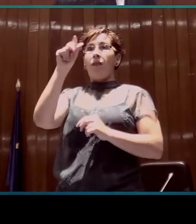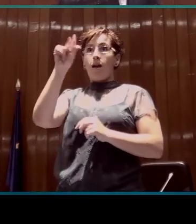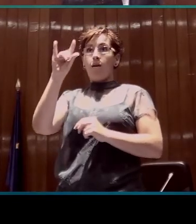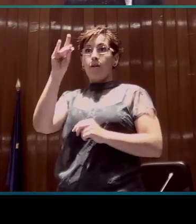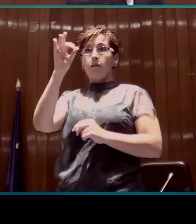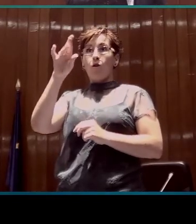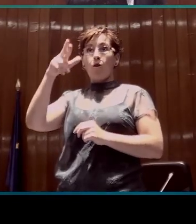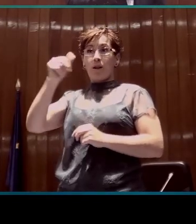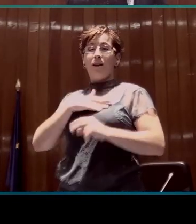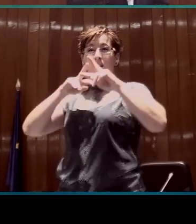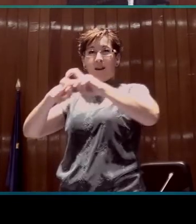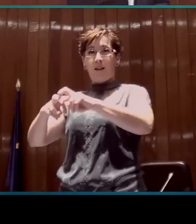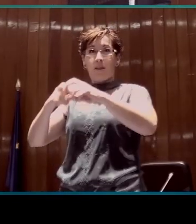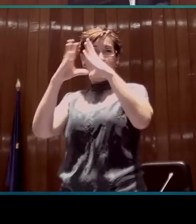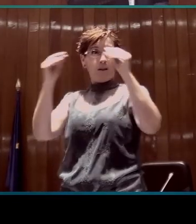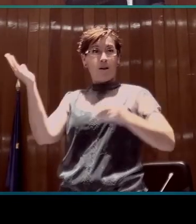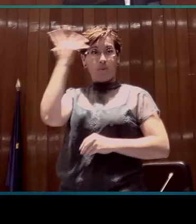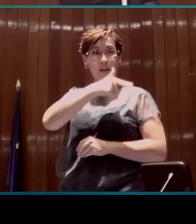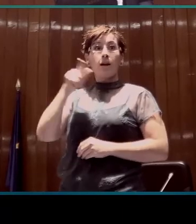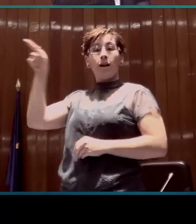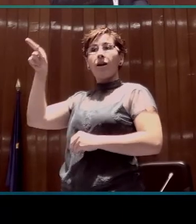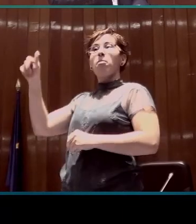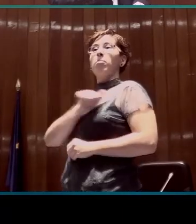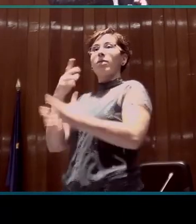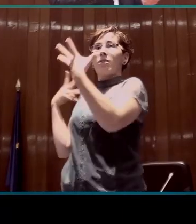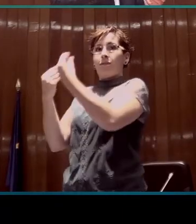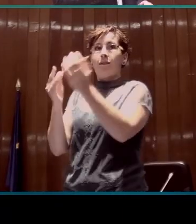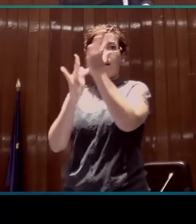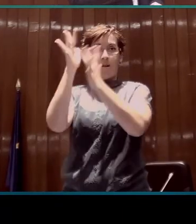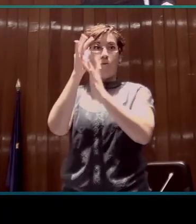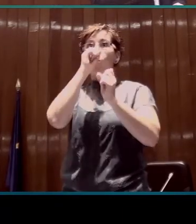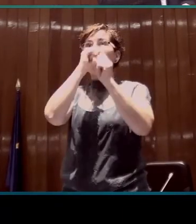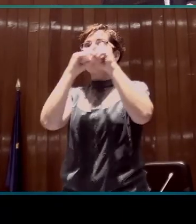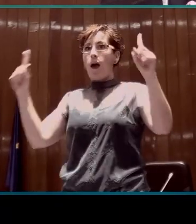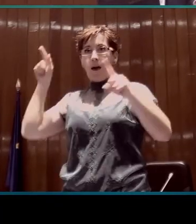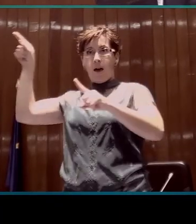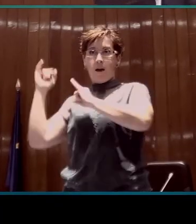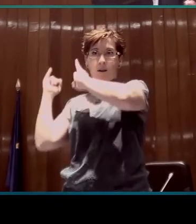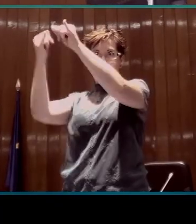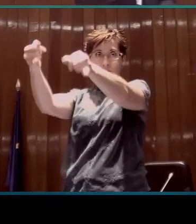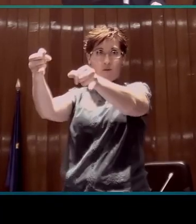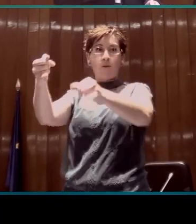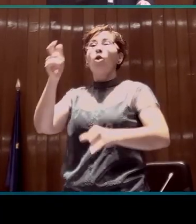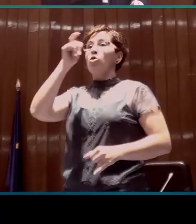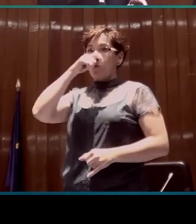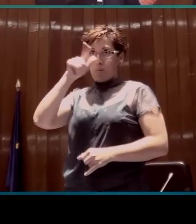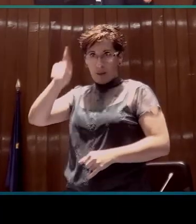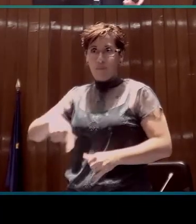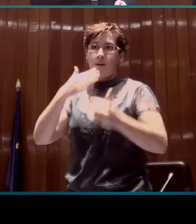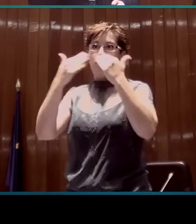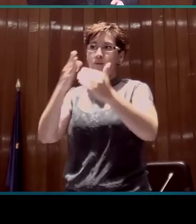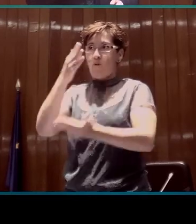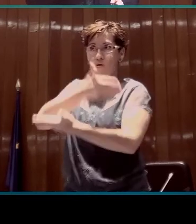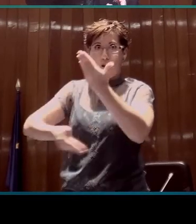signos americana que estuvo con nosotros en La Laguna de año sabático y colaboró en algunos de los estudios. Josep Kerr, que colaboró